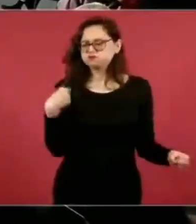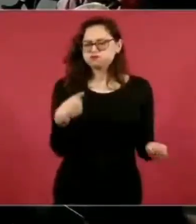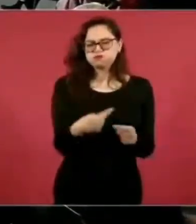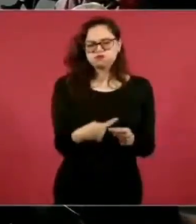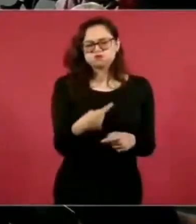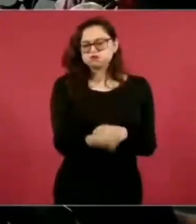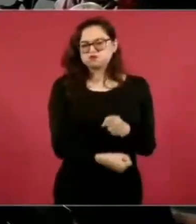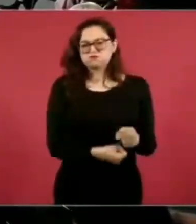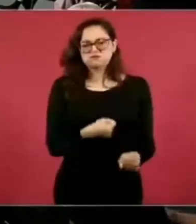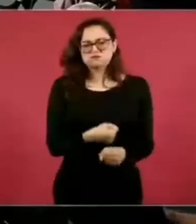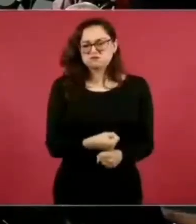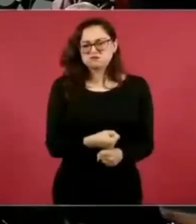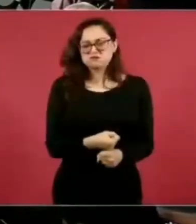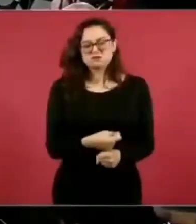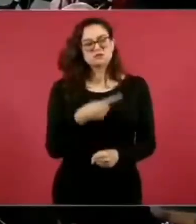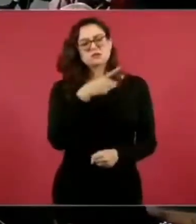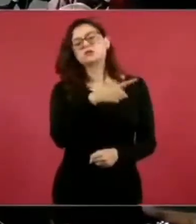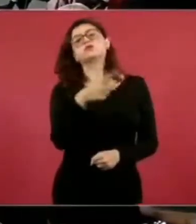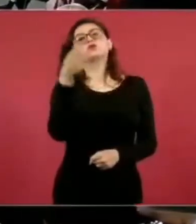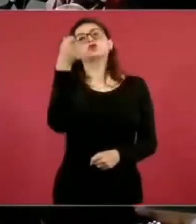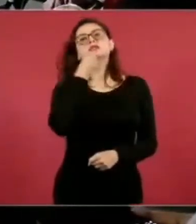buscar involucrar